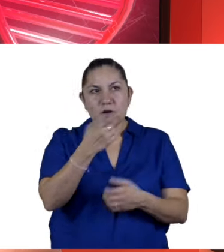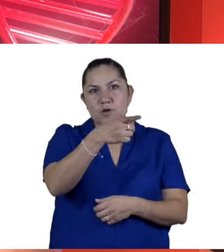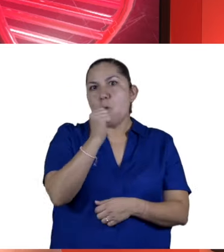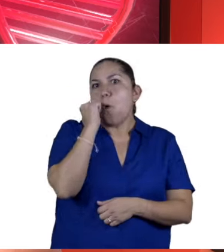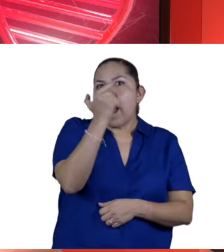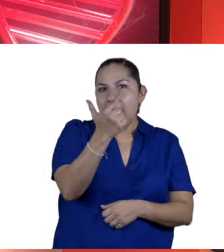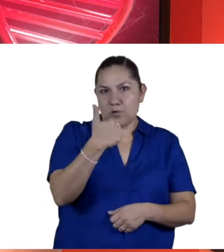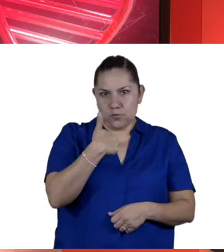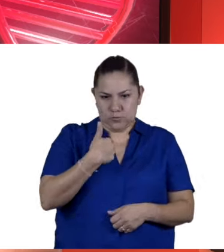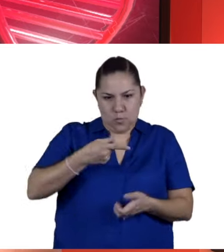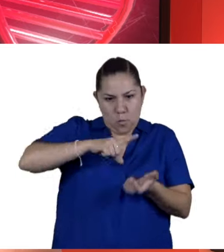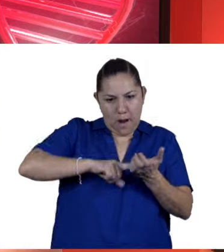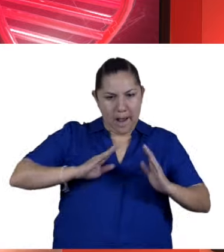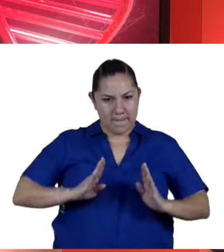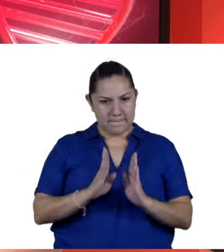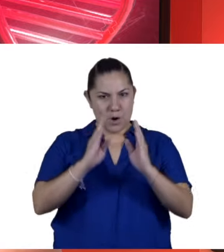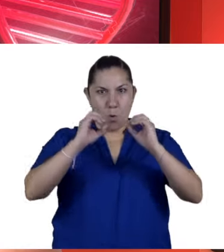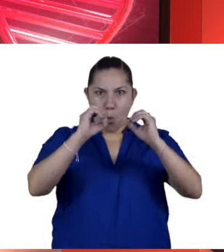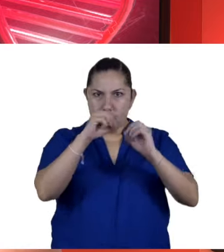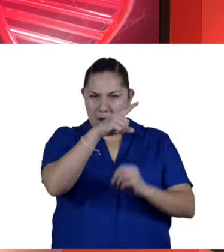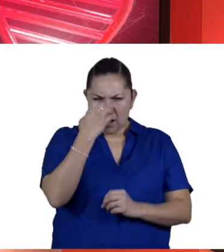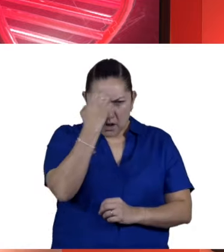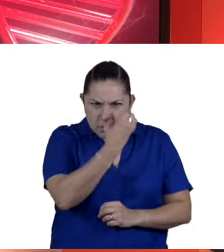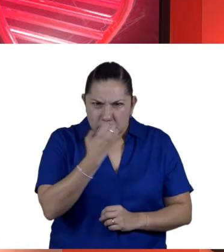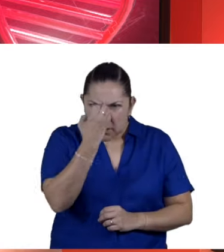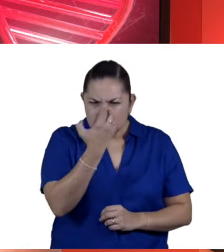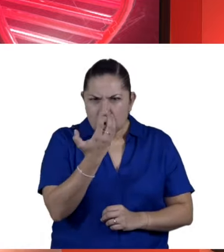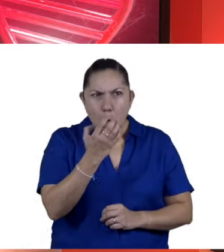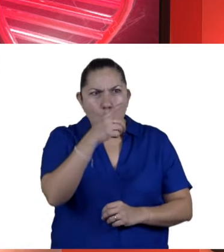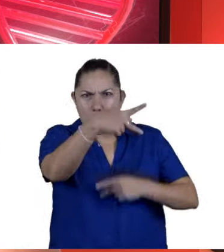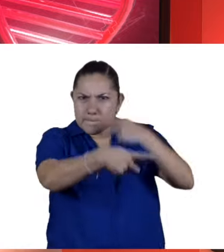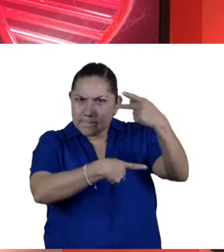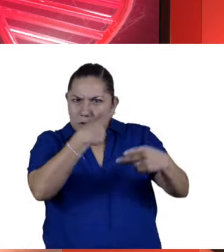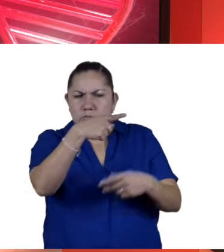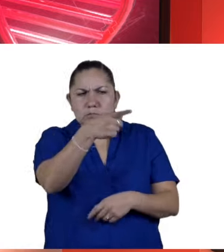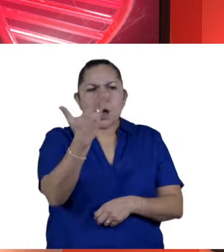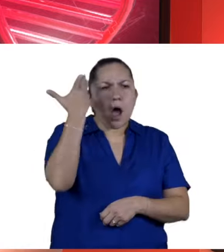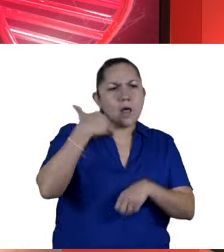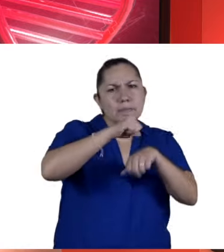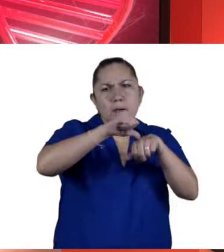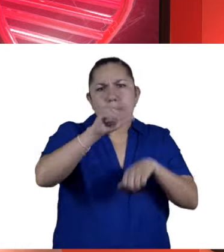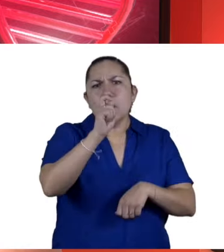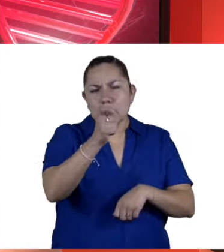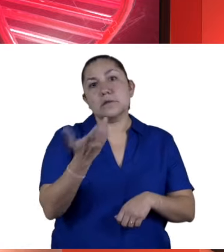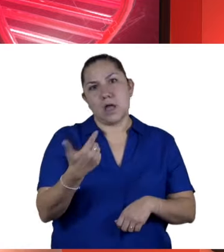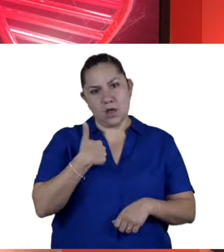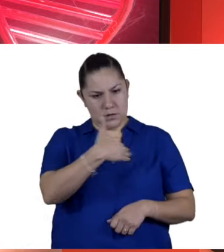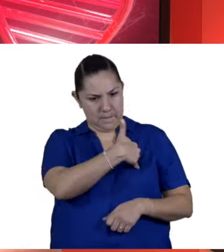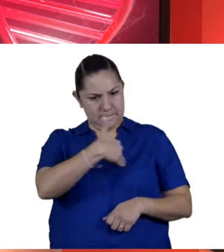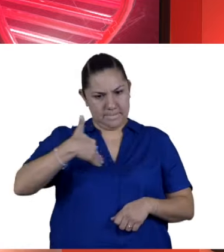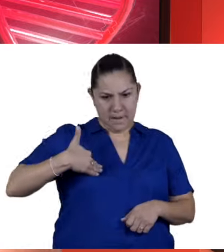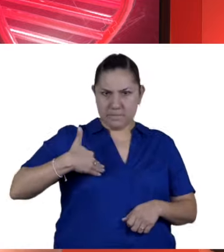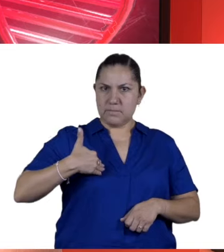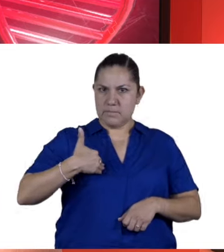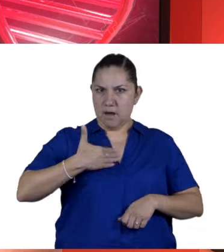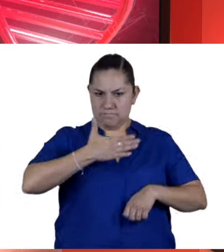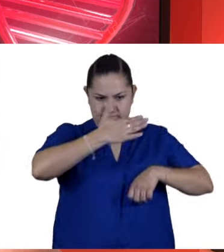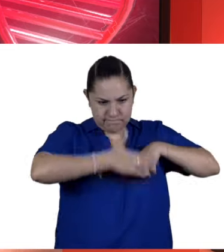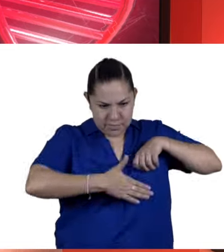laboratorio, este, ovárico, o me preguntan qué cirugías has tenido, no, pues mastectomía,